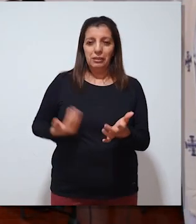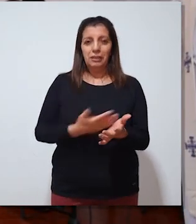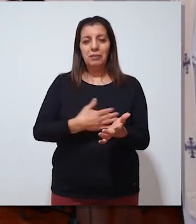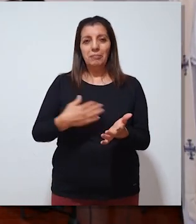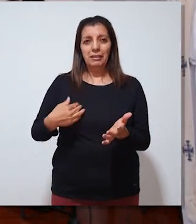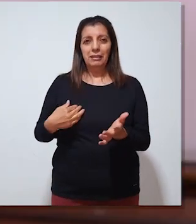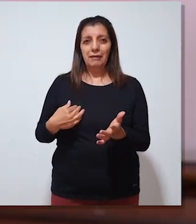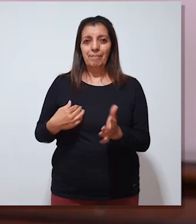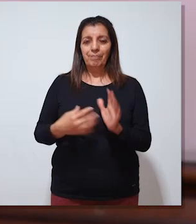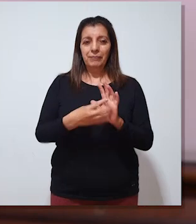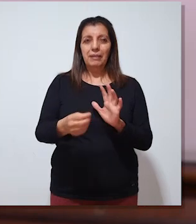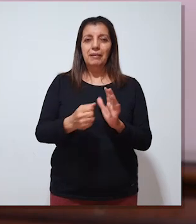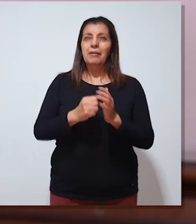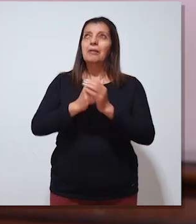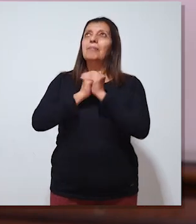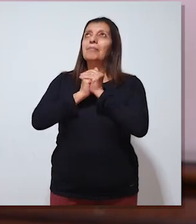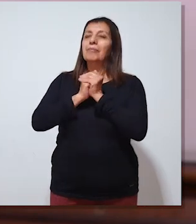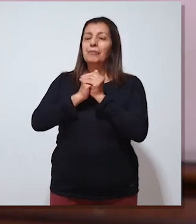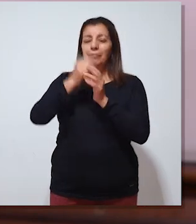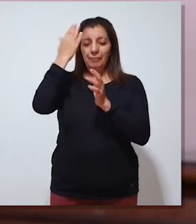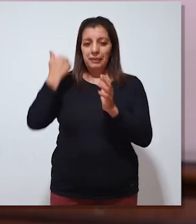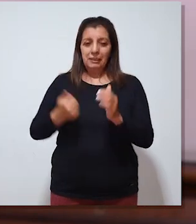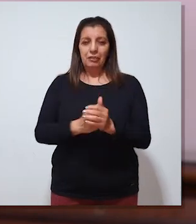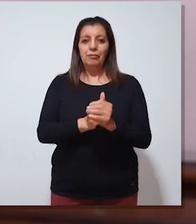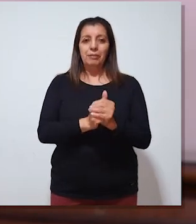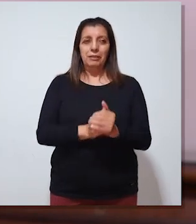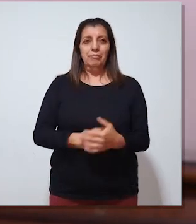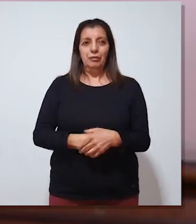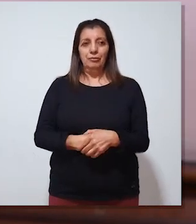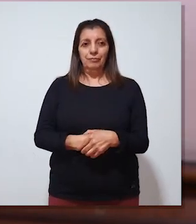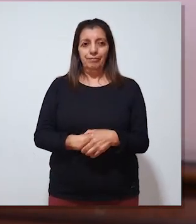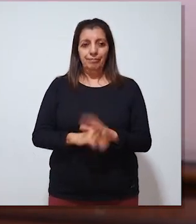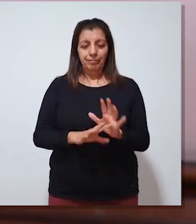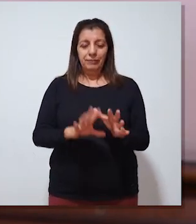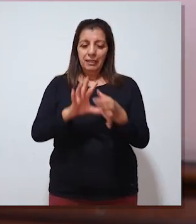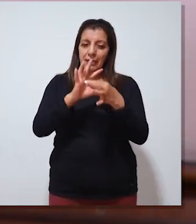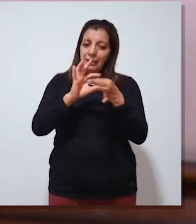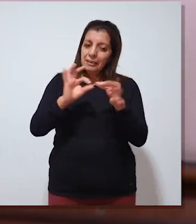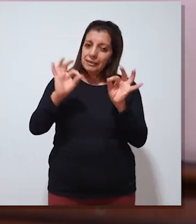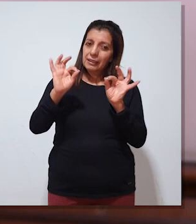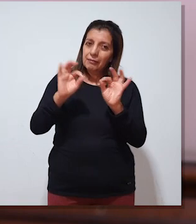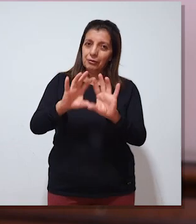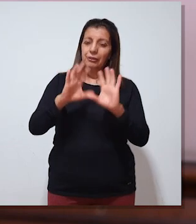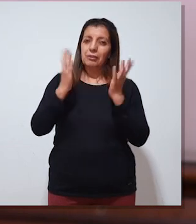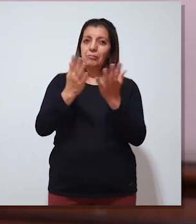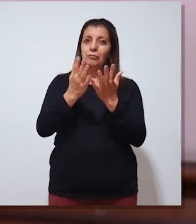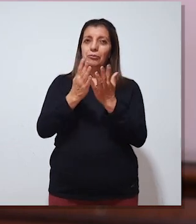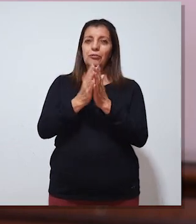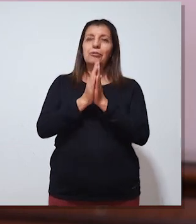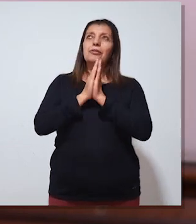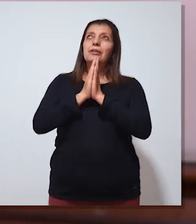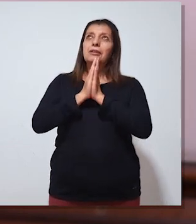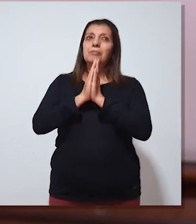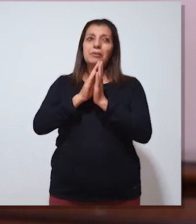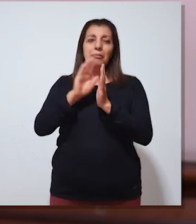pedimos, Señor. Salvador del mundo, te pedimos por todos los que hemos compartido esta celebración, para que